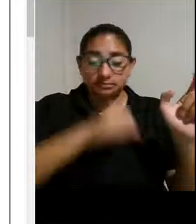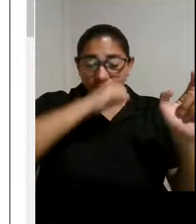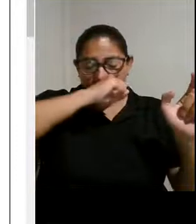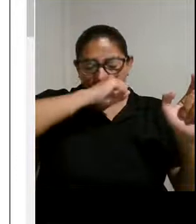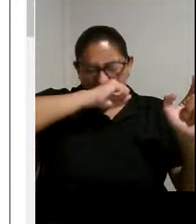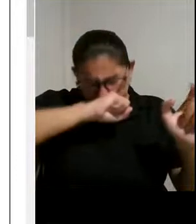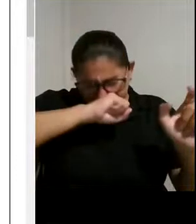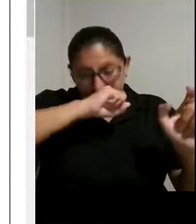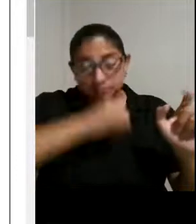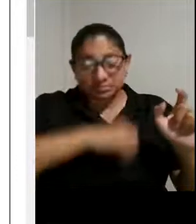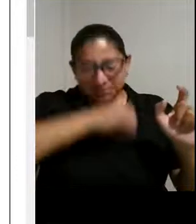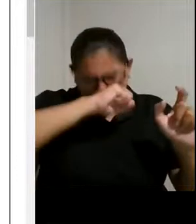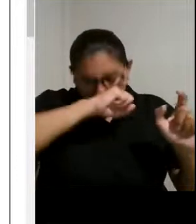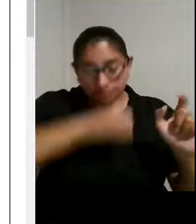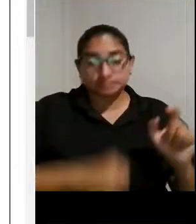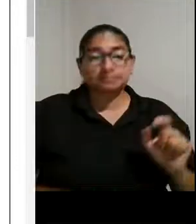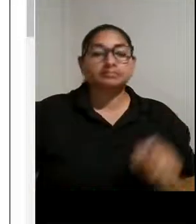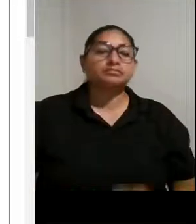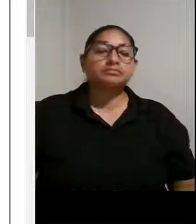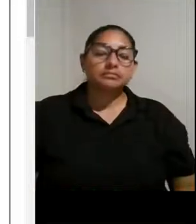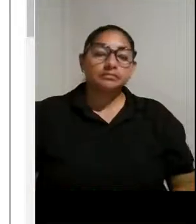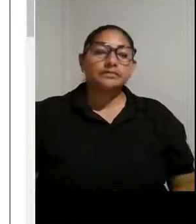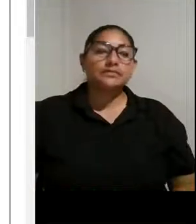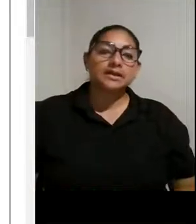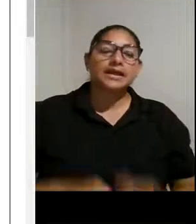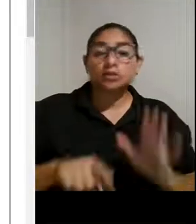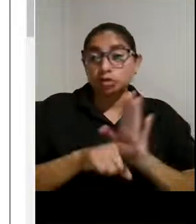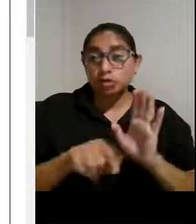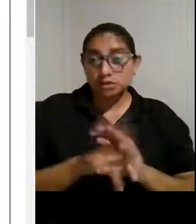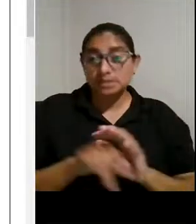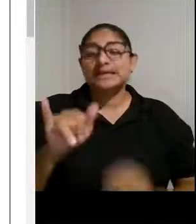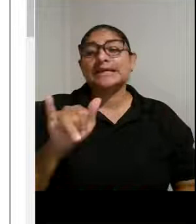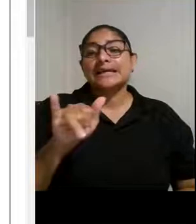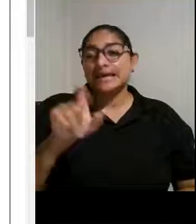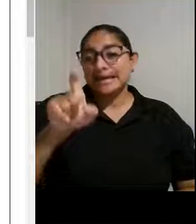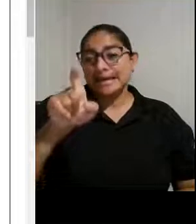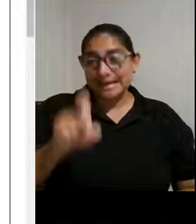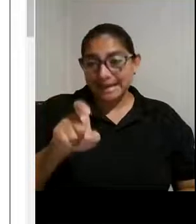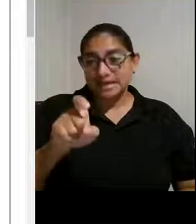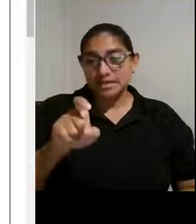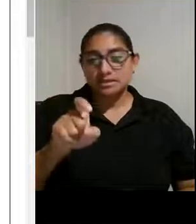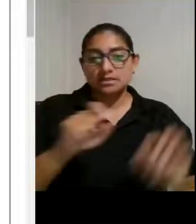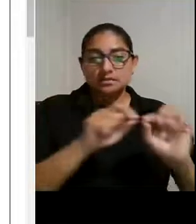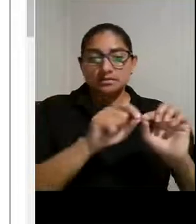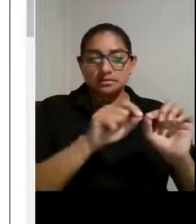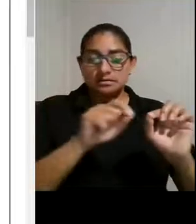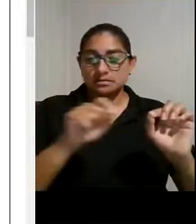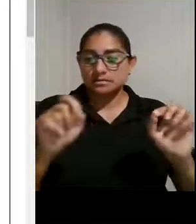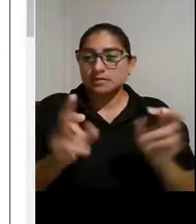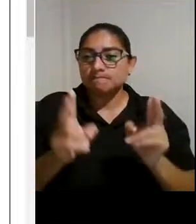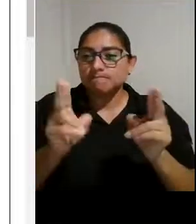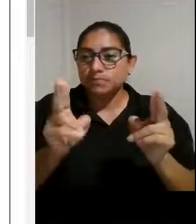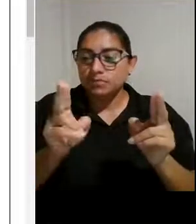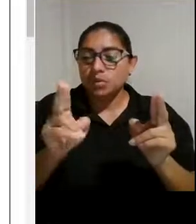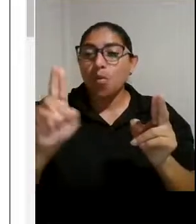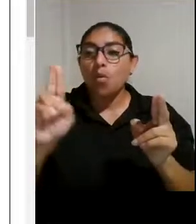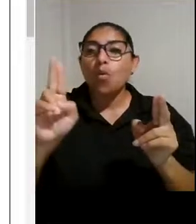caso, en el eje horizontal, que es el eje de las abscisas, el eje X, donde están las